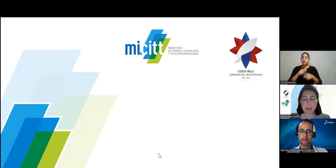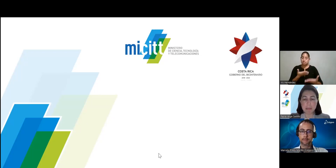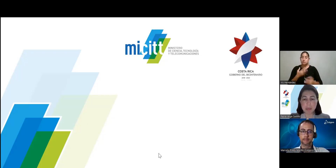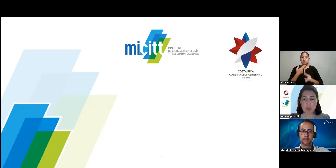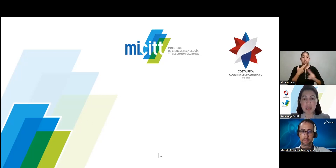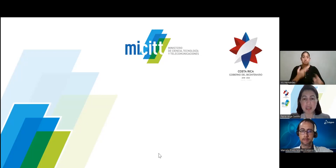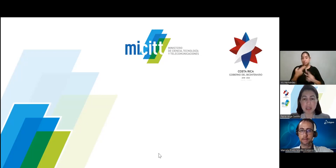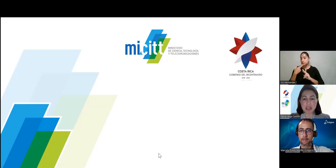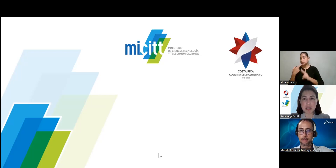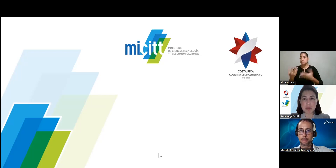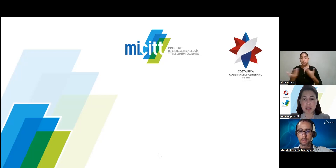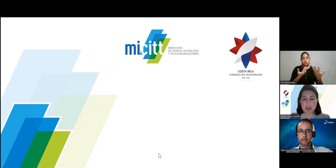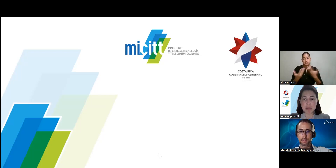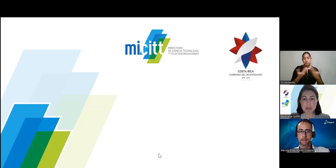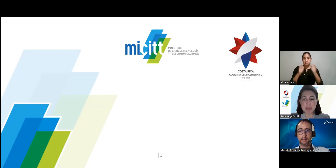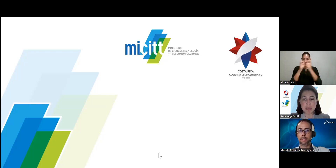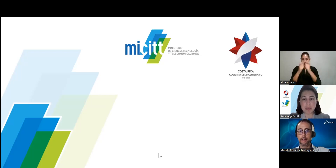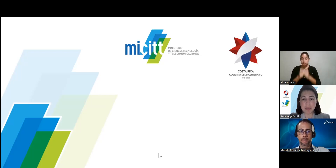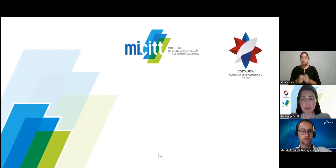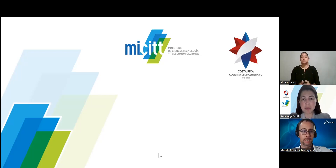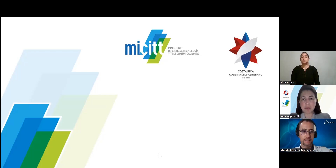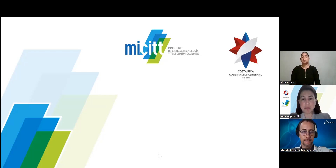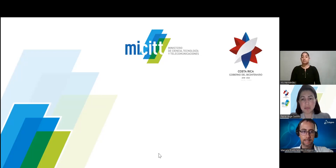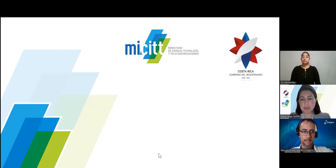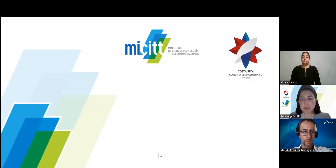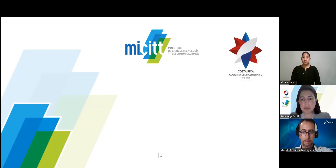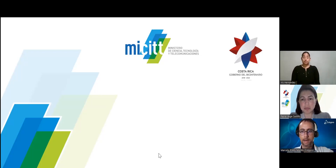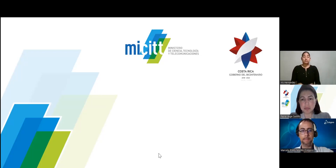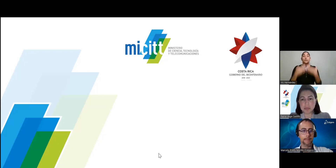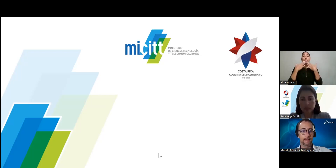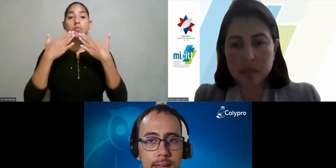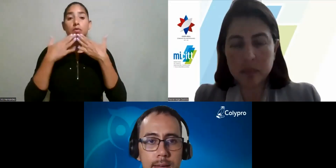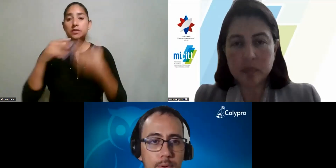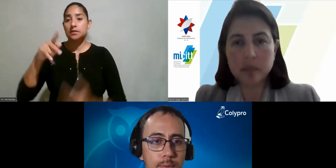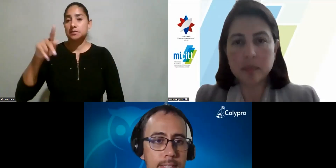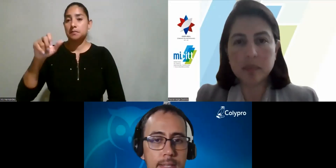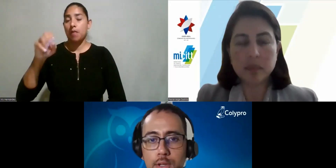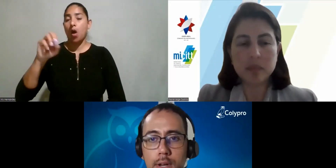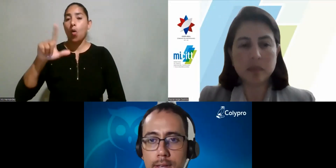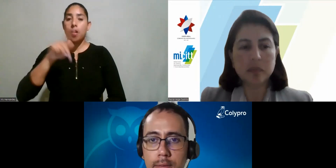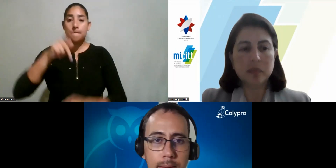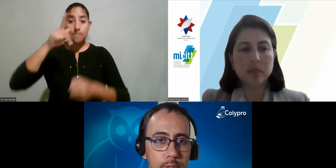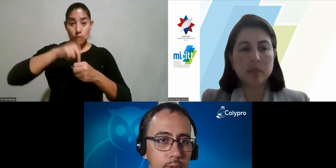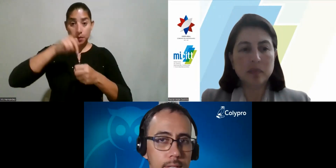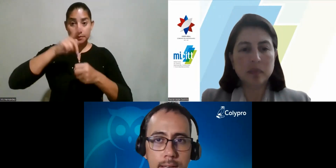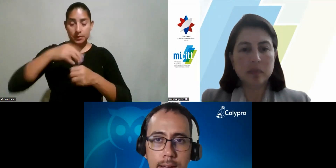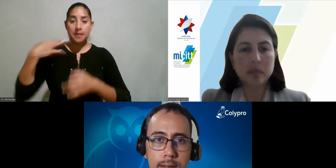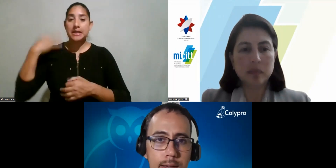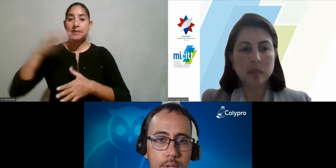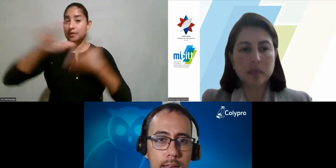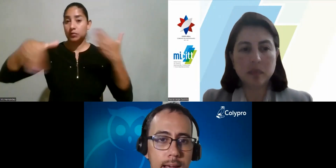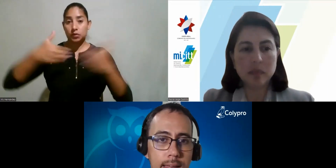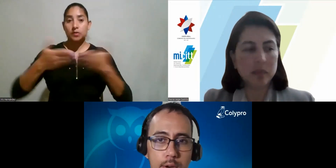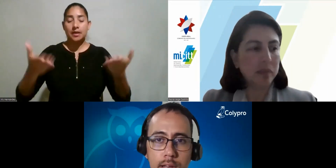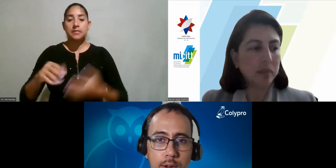conversar más al respecto. Muchas gracias doña Paola por su participación. Invitamos entonces a